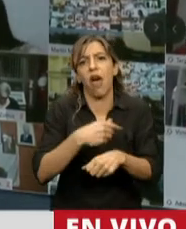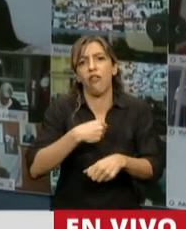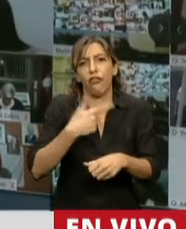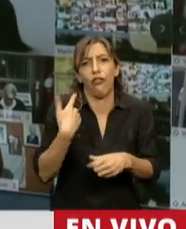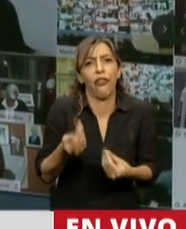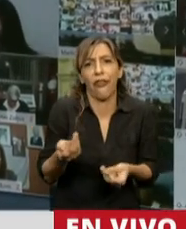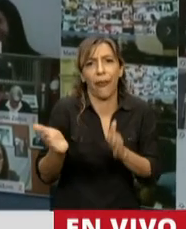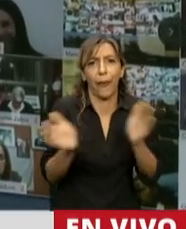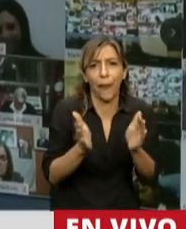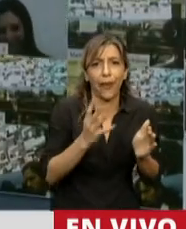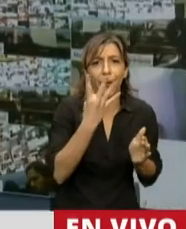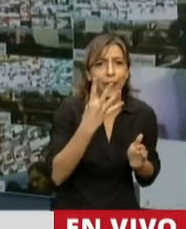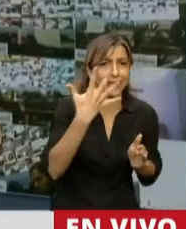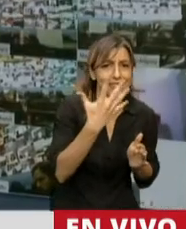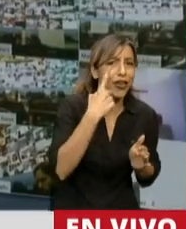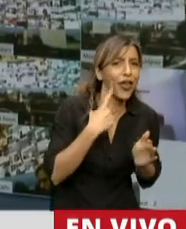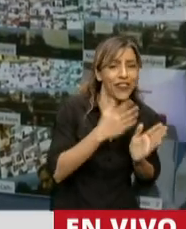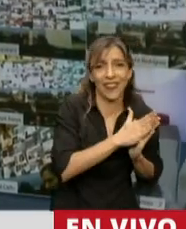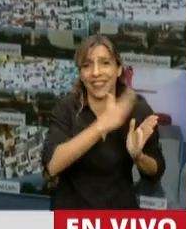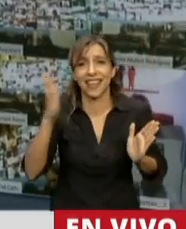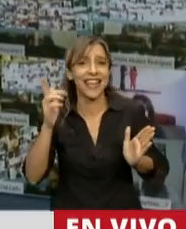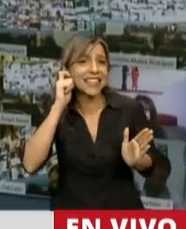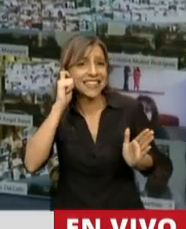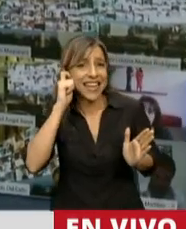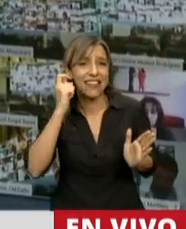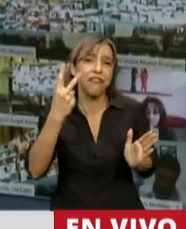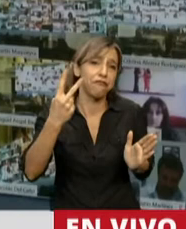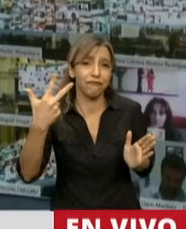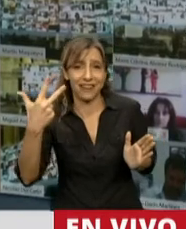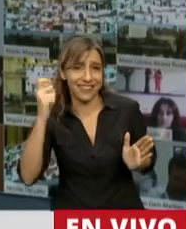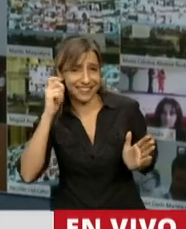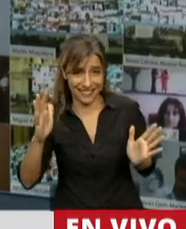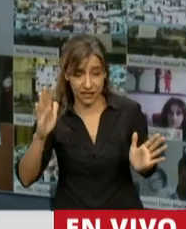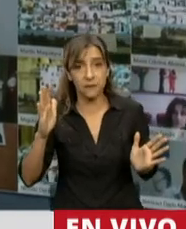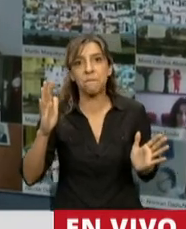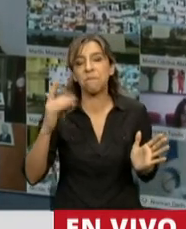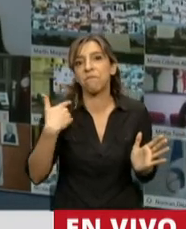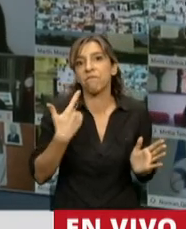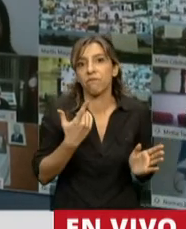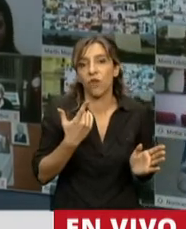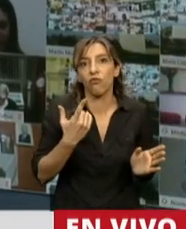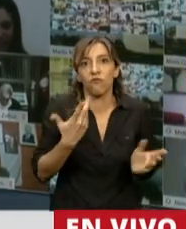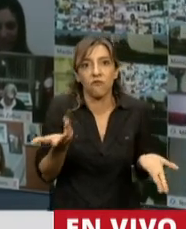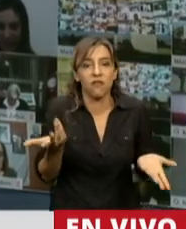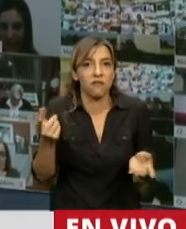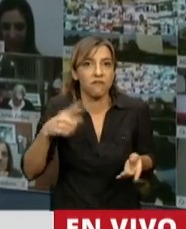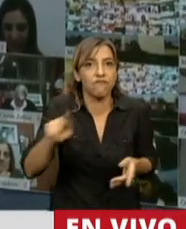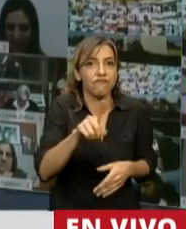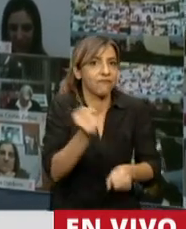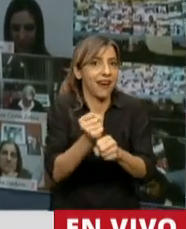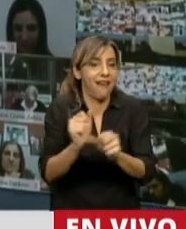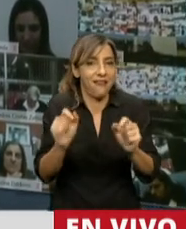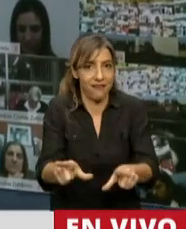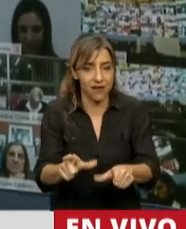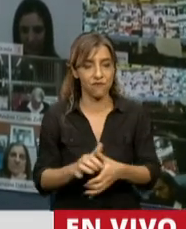45 días hasta los 3 años de edad. Por supuesto que el desarrollo en el territorio